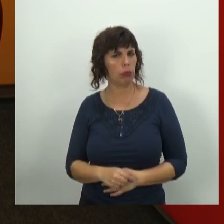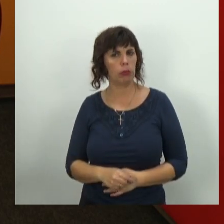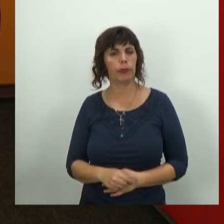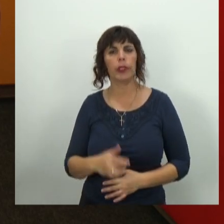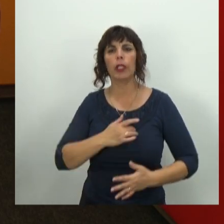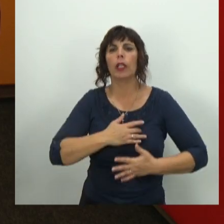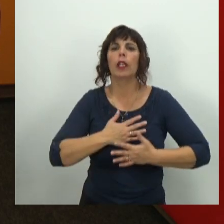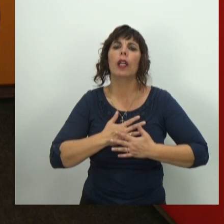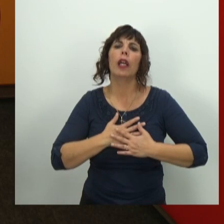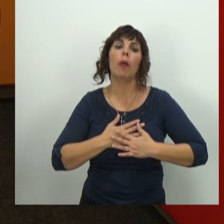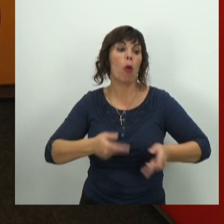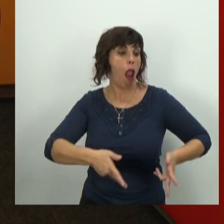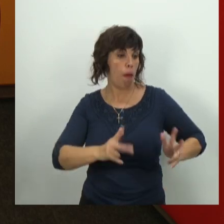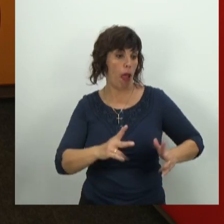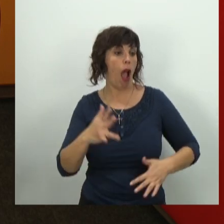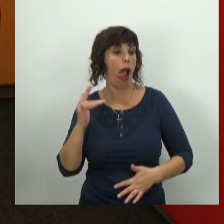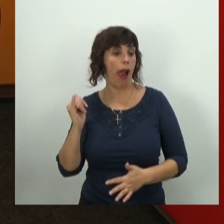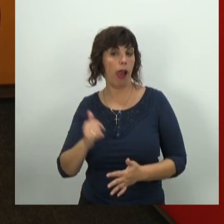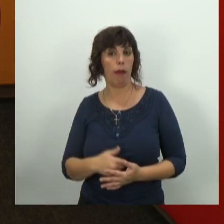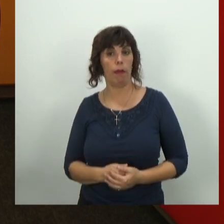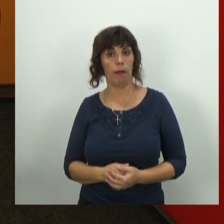El amor tiene la libertad